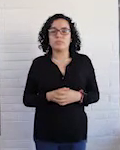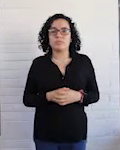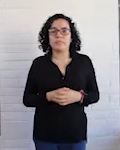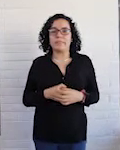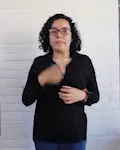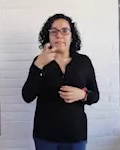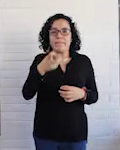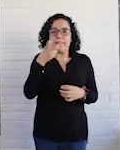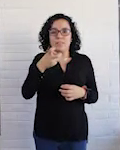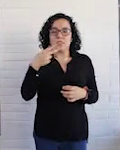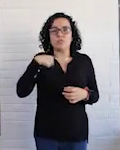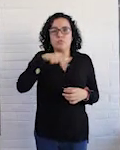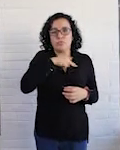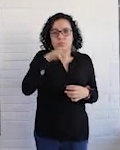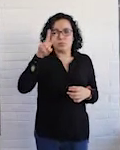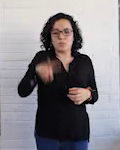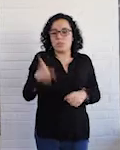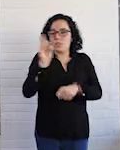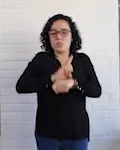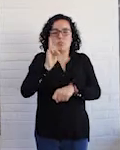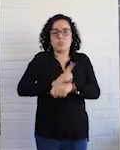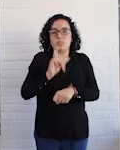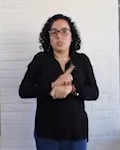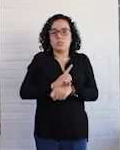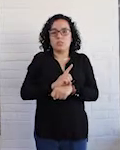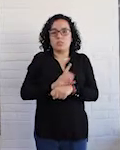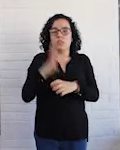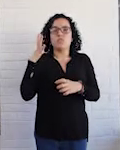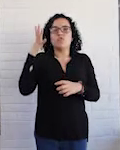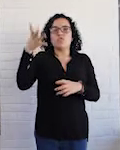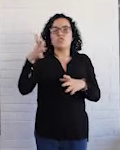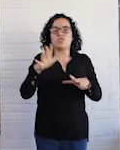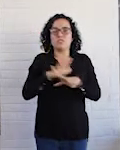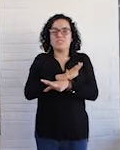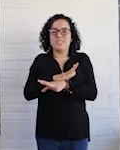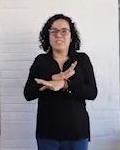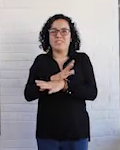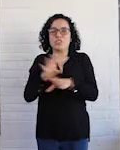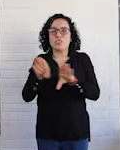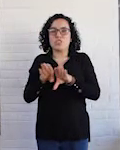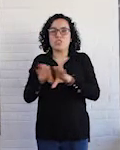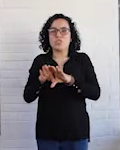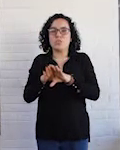ver, que es nuestra realidad de todos los días, al mundo de las marcas y al mundo de los negocios?